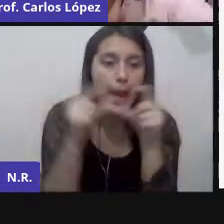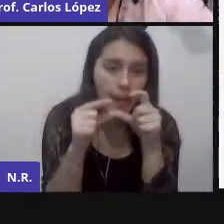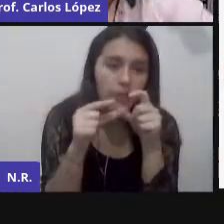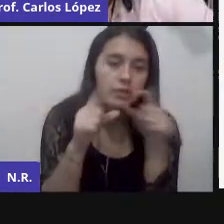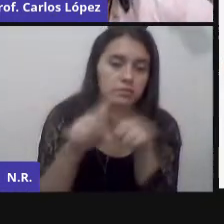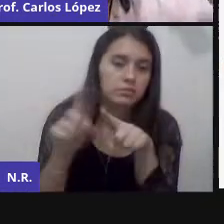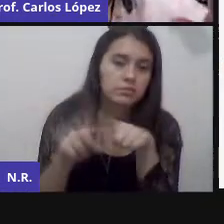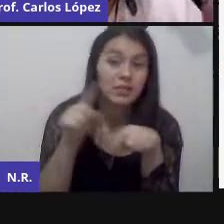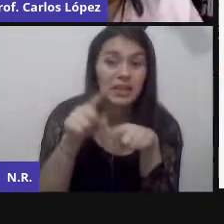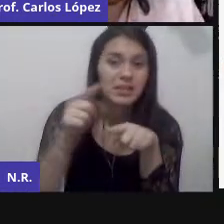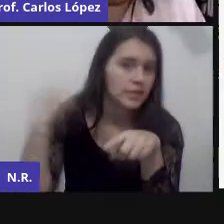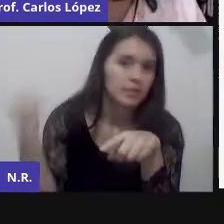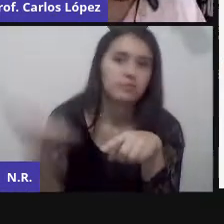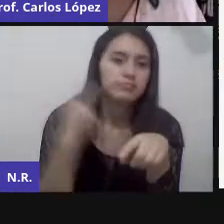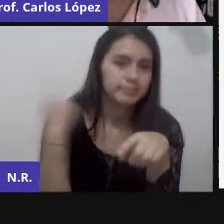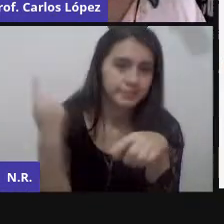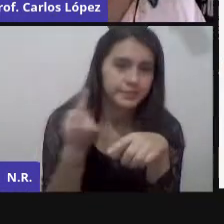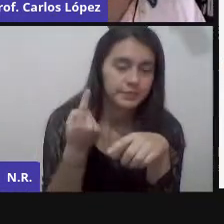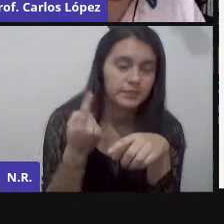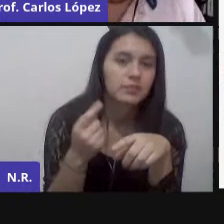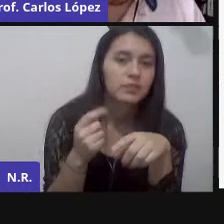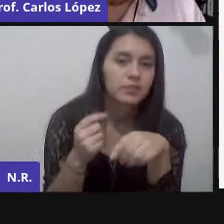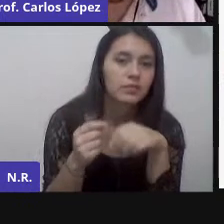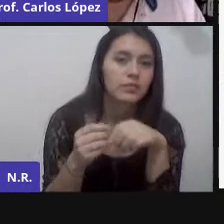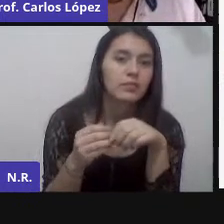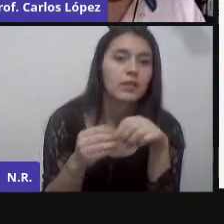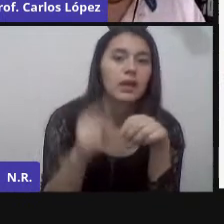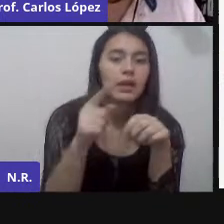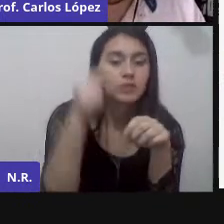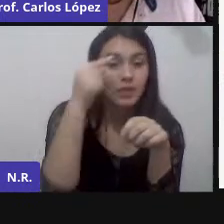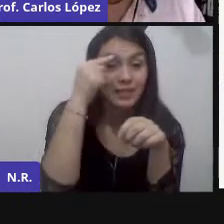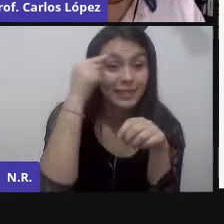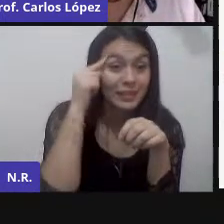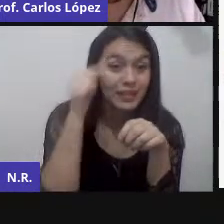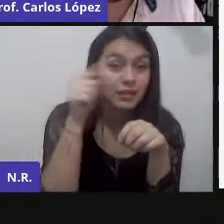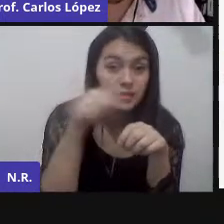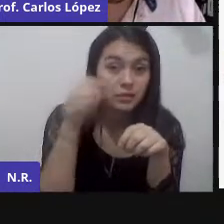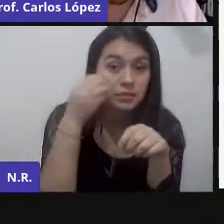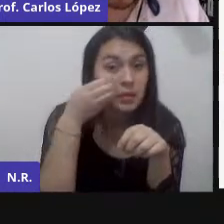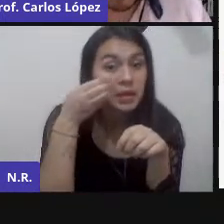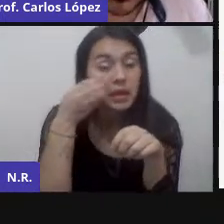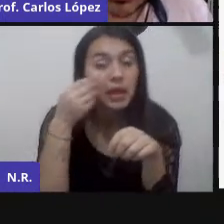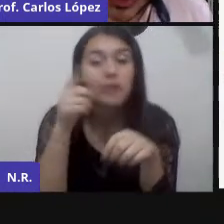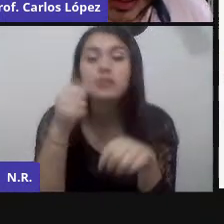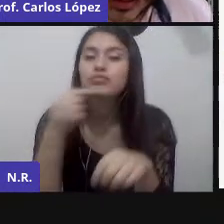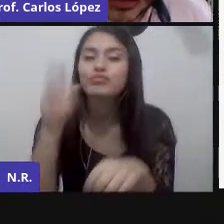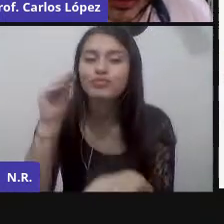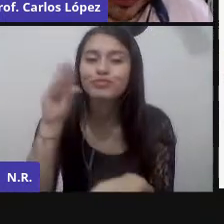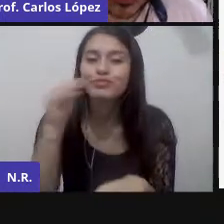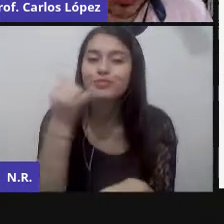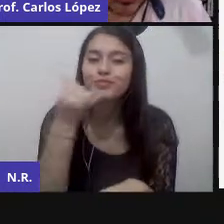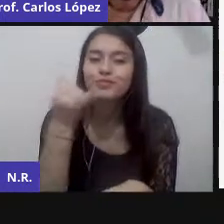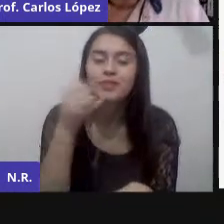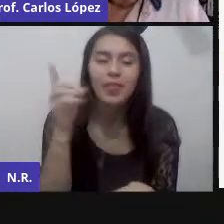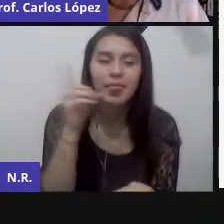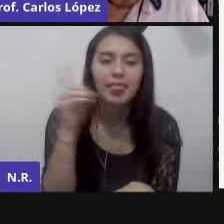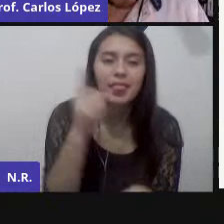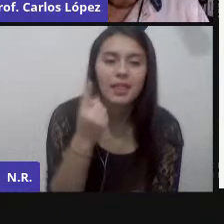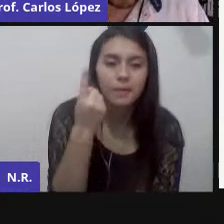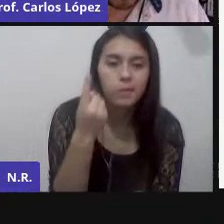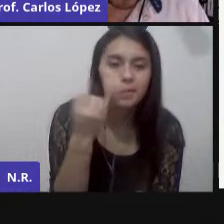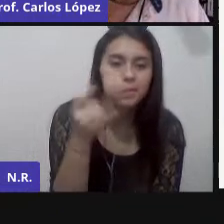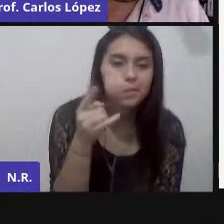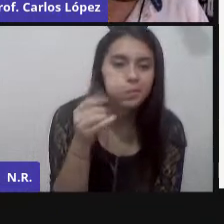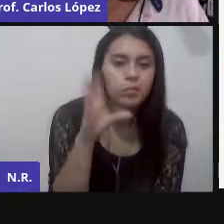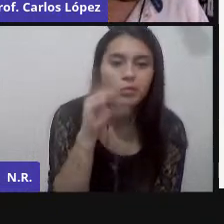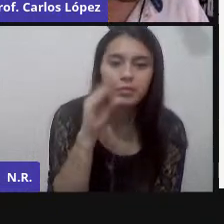estudio general y ya vamos a entrar a mirar. Esta pantalla negra, si ustedes pueden ver, aquí está StreamYard, aquí está a la derecha de la pantalla negra, aquí hay